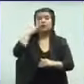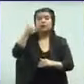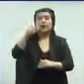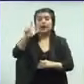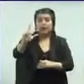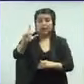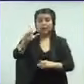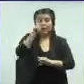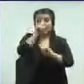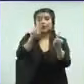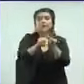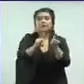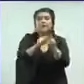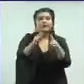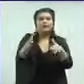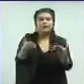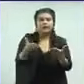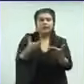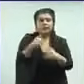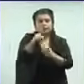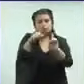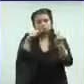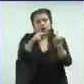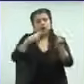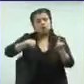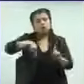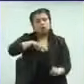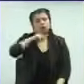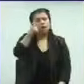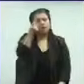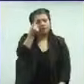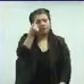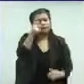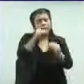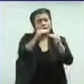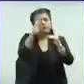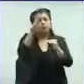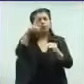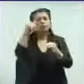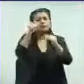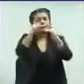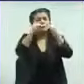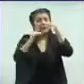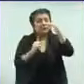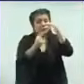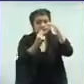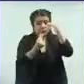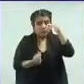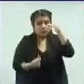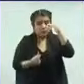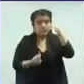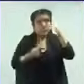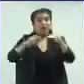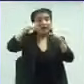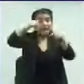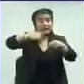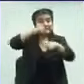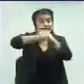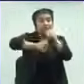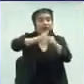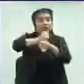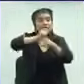que ayuda principalmente a entender esas reducciones es que este año hemos programado